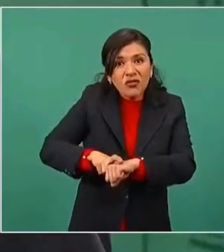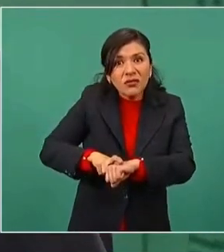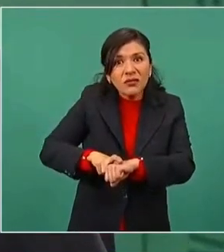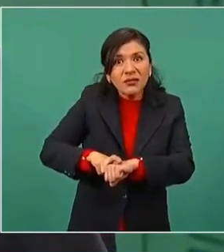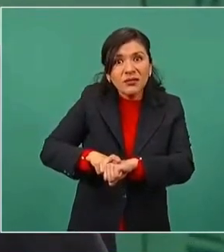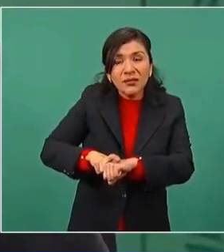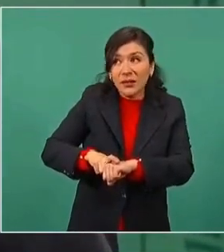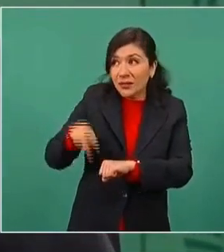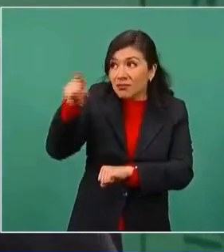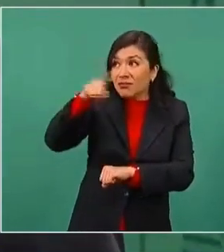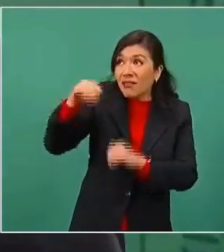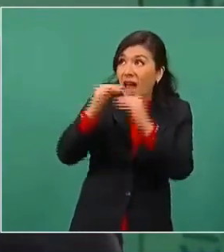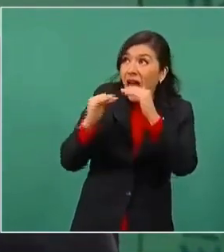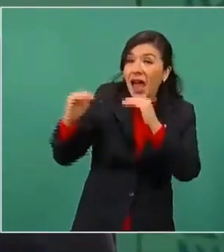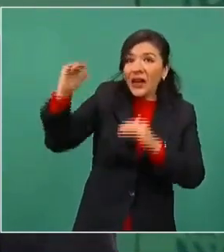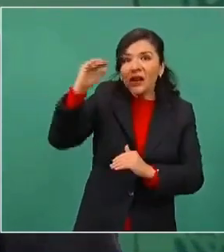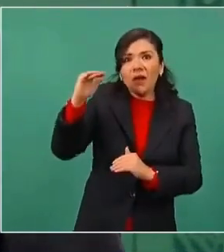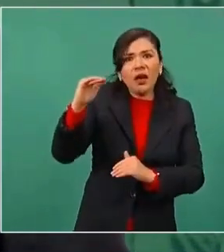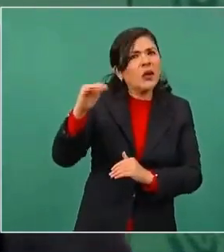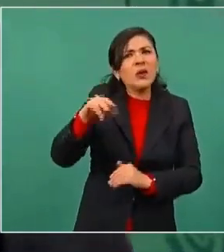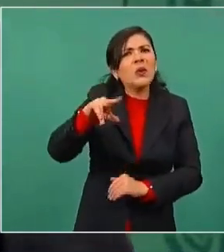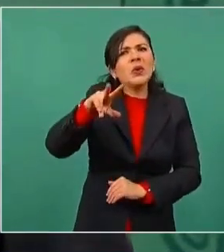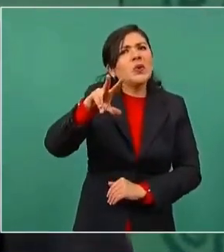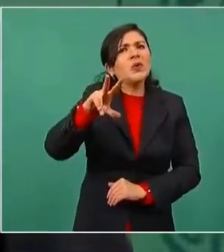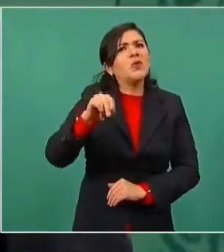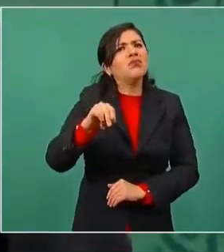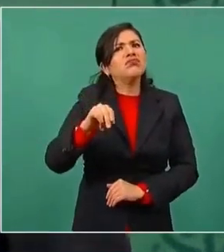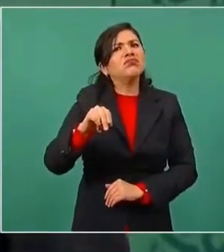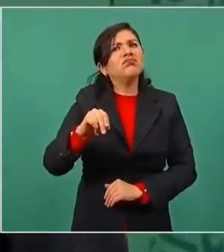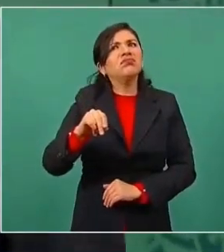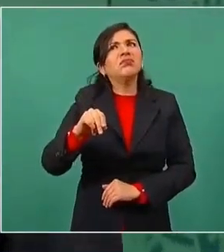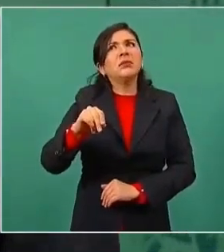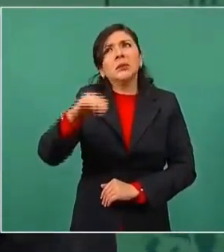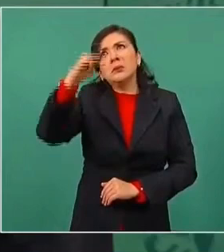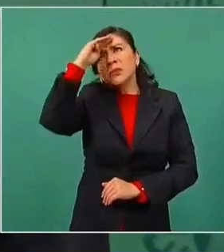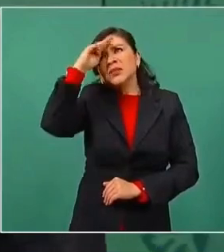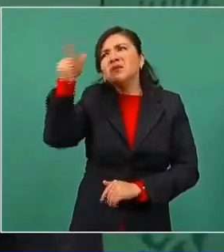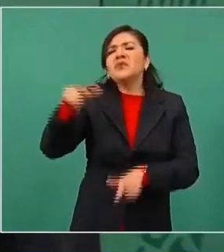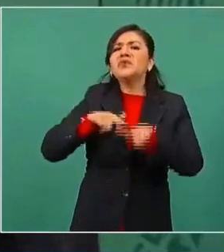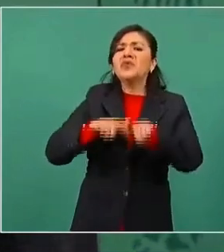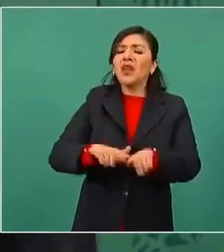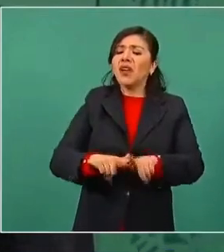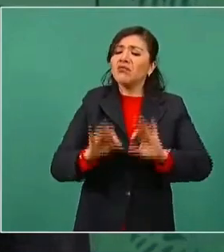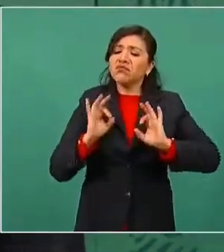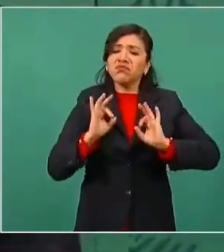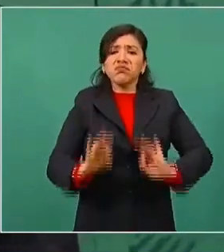de arriba ni siquiera perdían su respetabilidad.